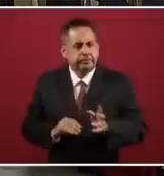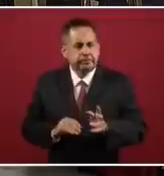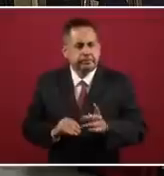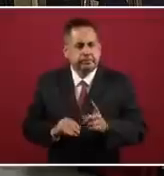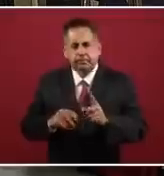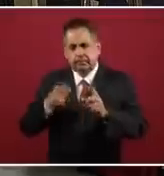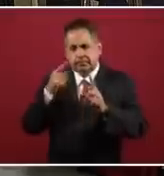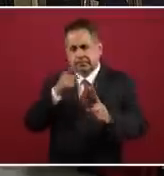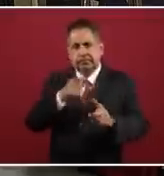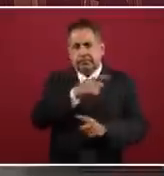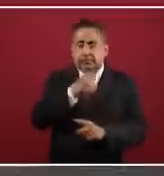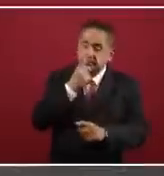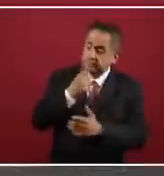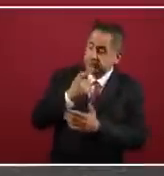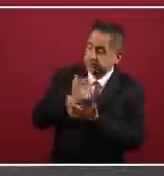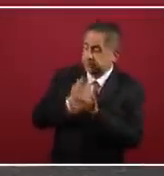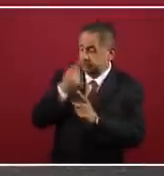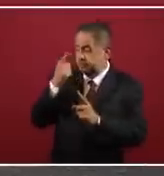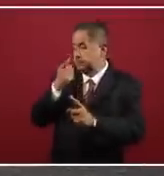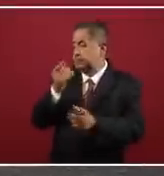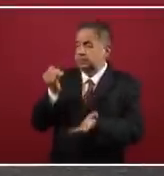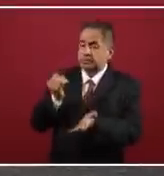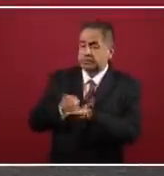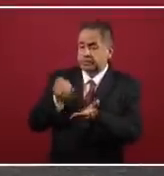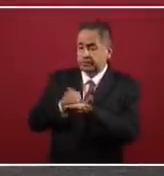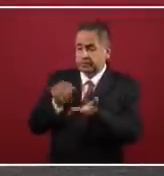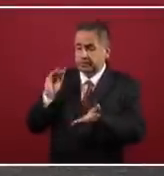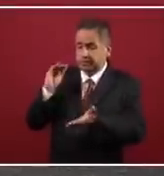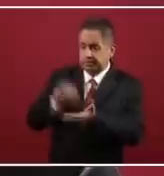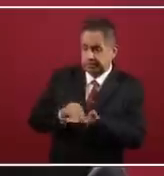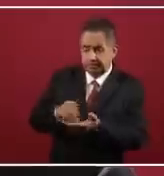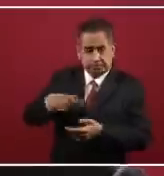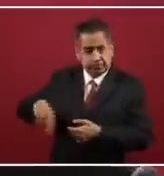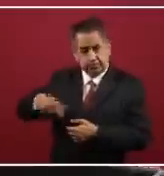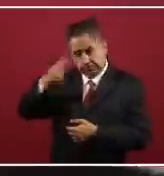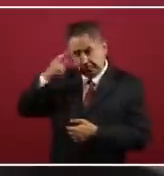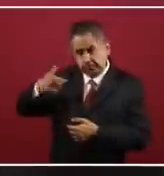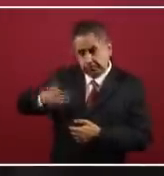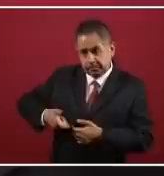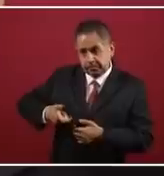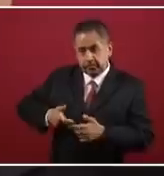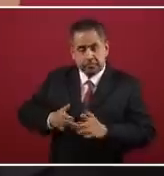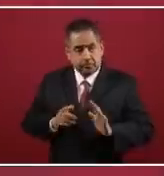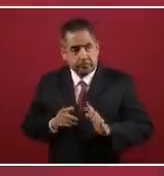propósito, la amenaza de imponer aranceles a México,